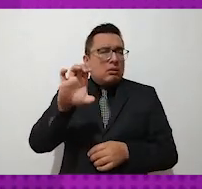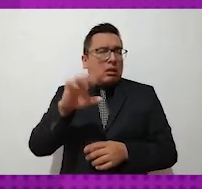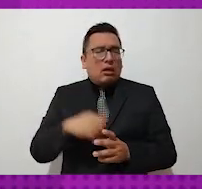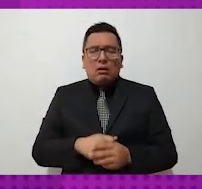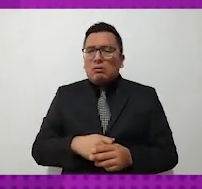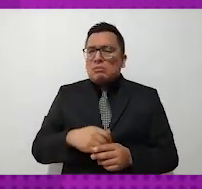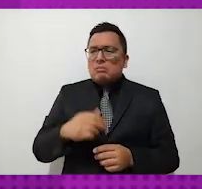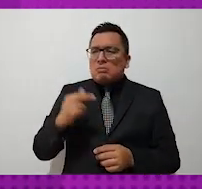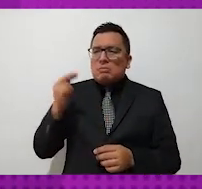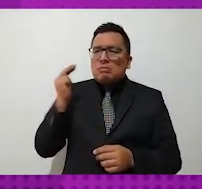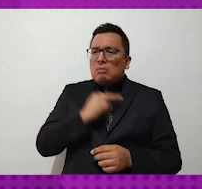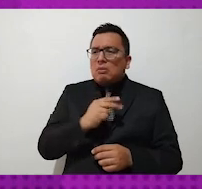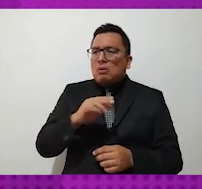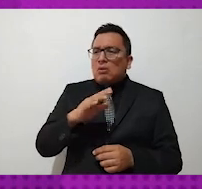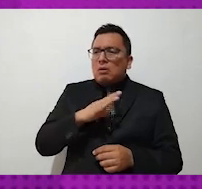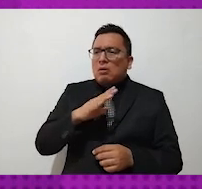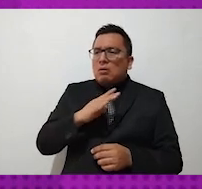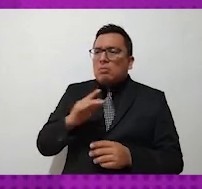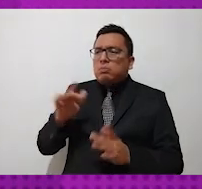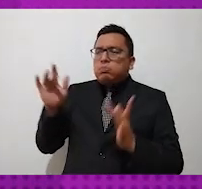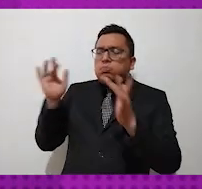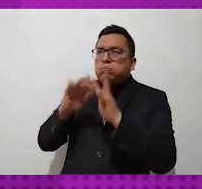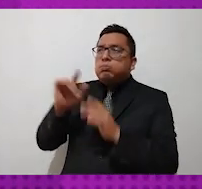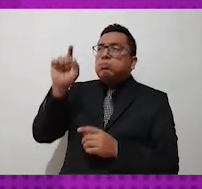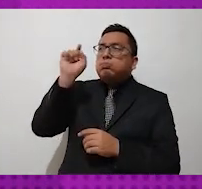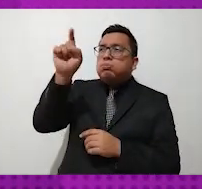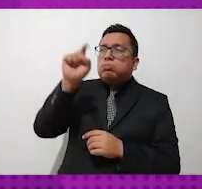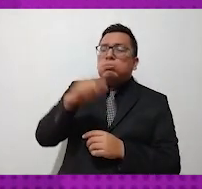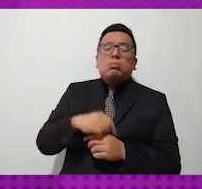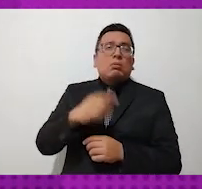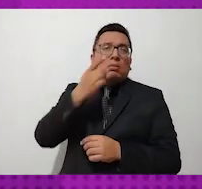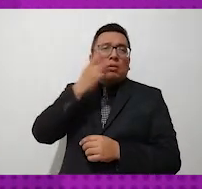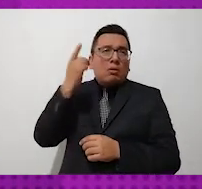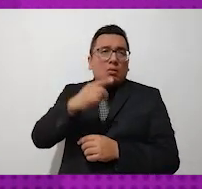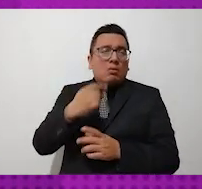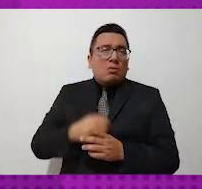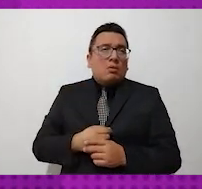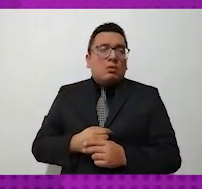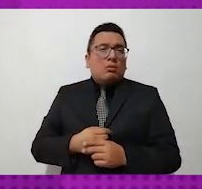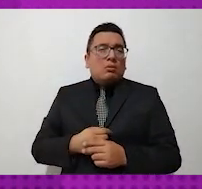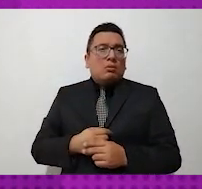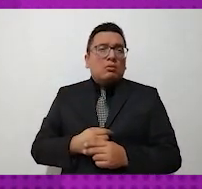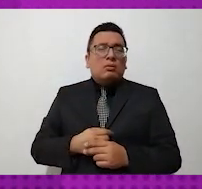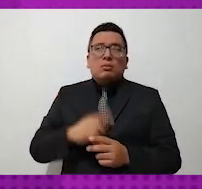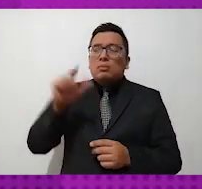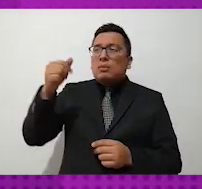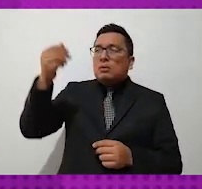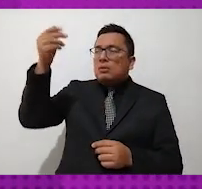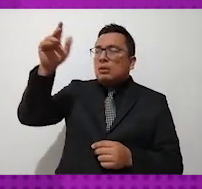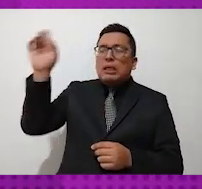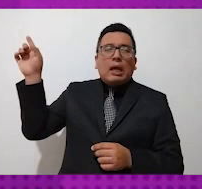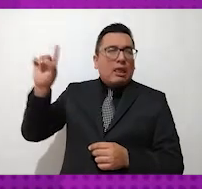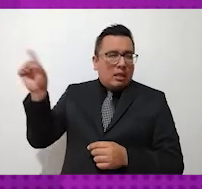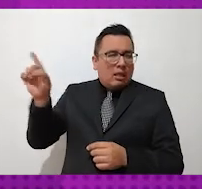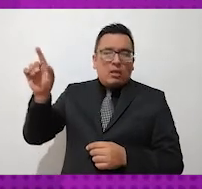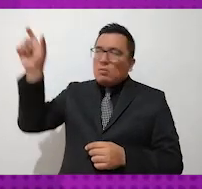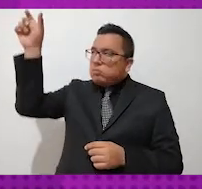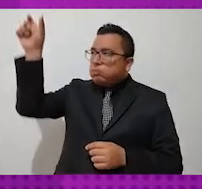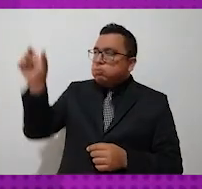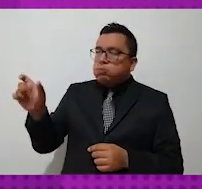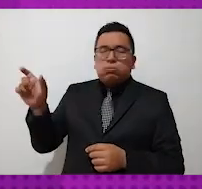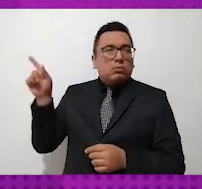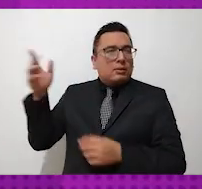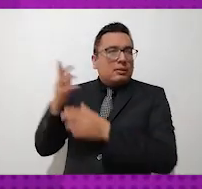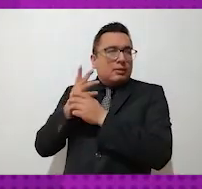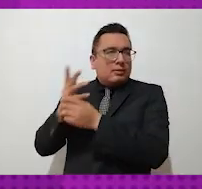Coahuila, te vas a la página, le das clic y si te vas un poquito al lado derecho de la